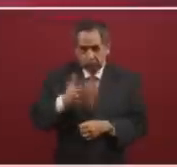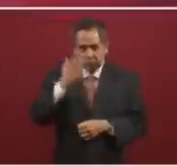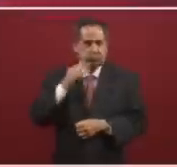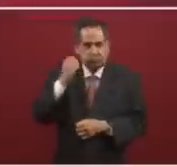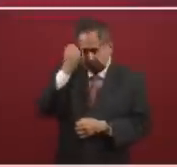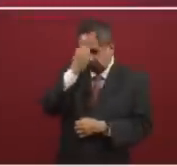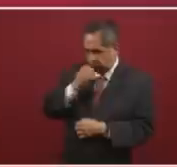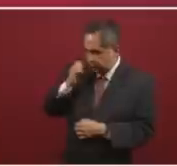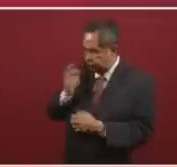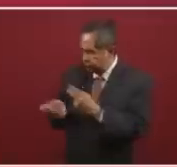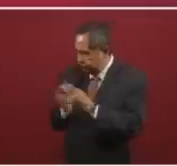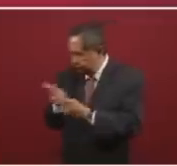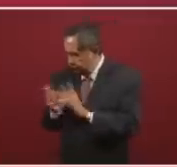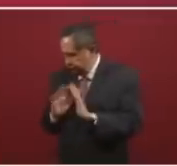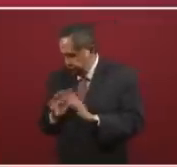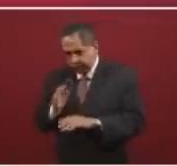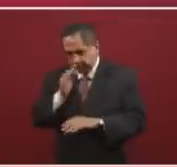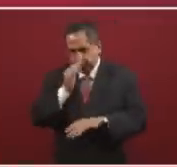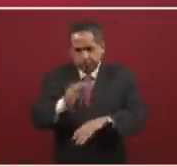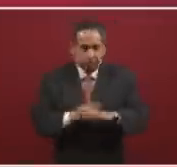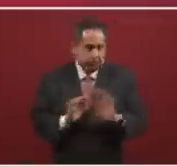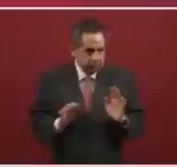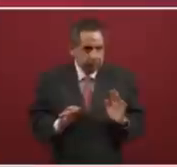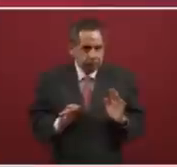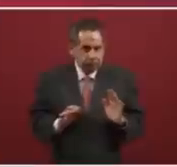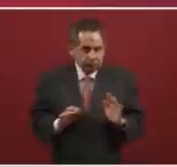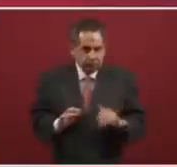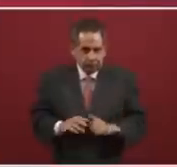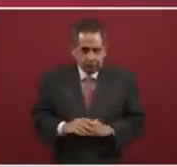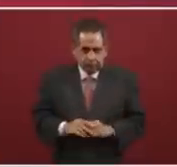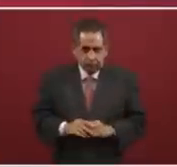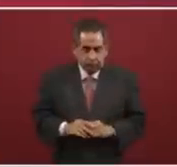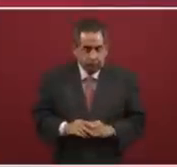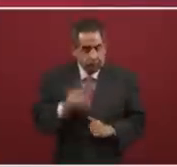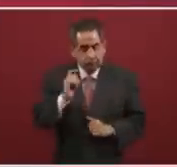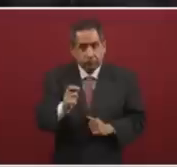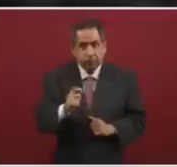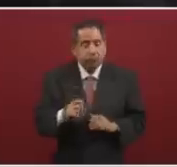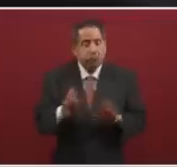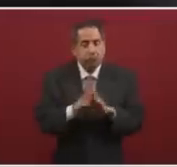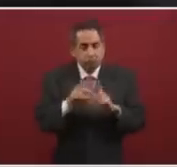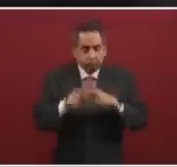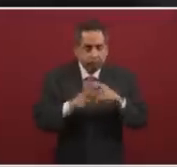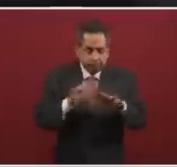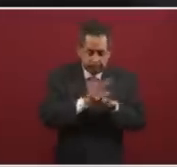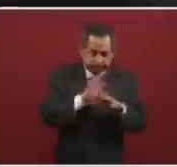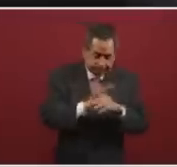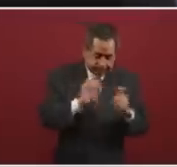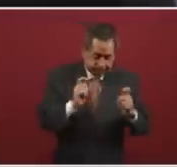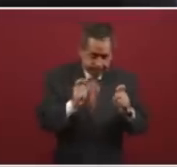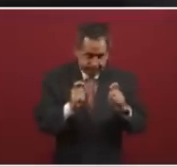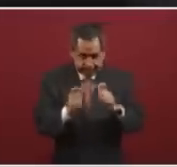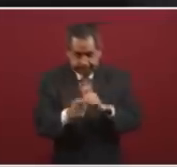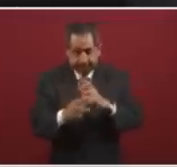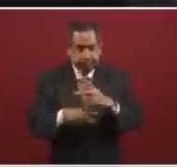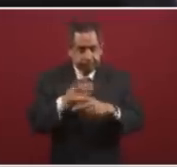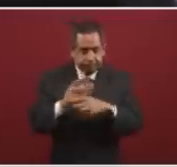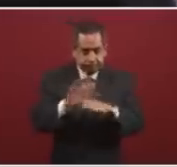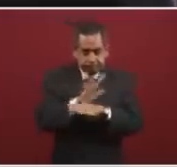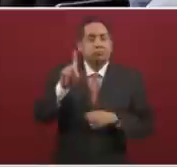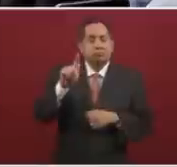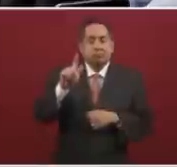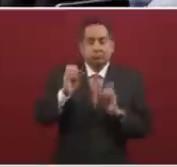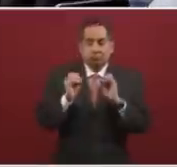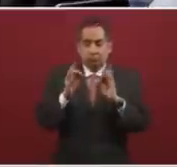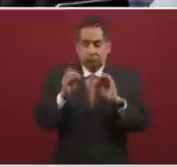voy a revisar claro que este como se está haciendo este ajuste